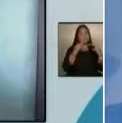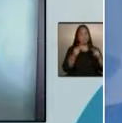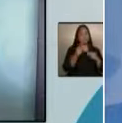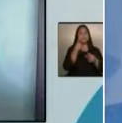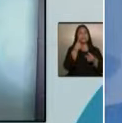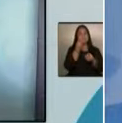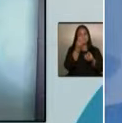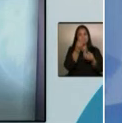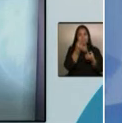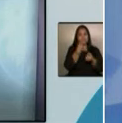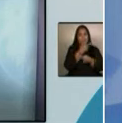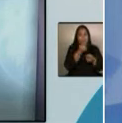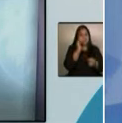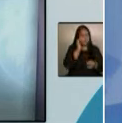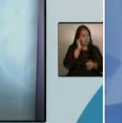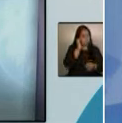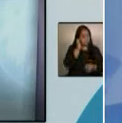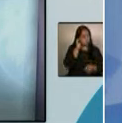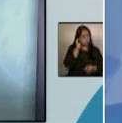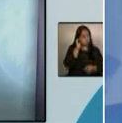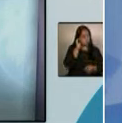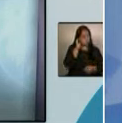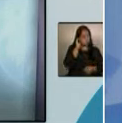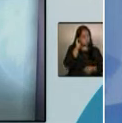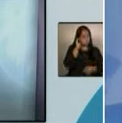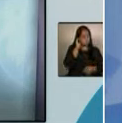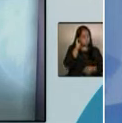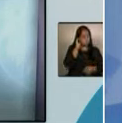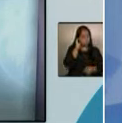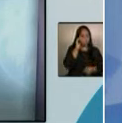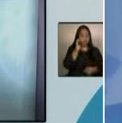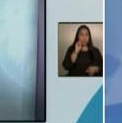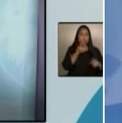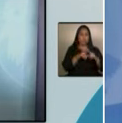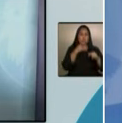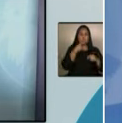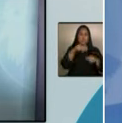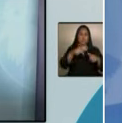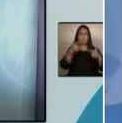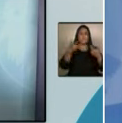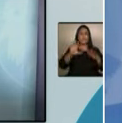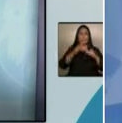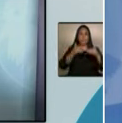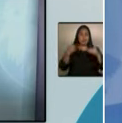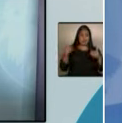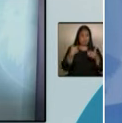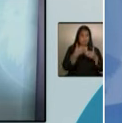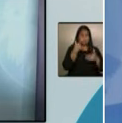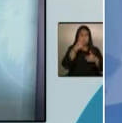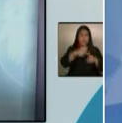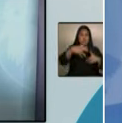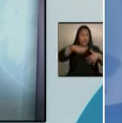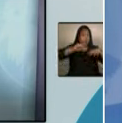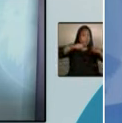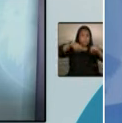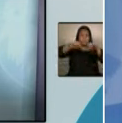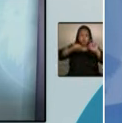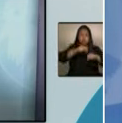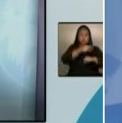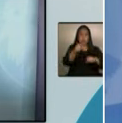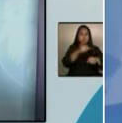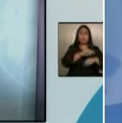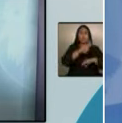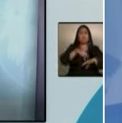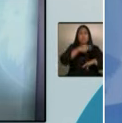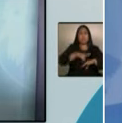apagones que han tenido lugar en los últimos días Eh no han sido como normalmente